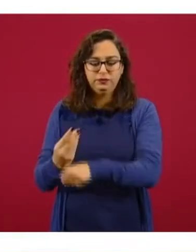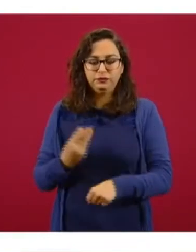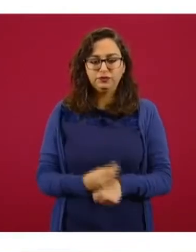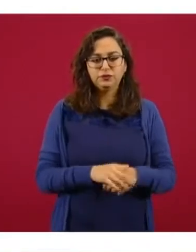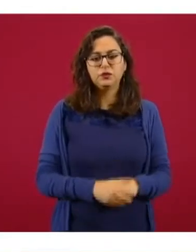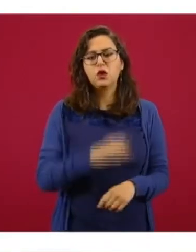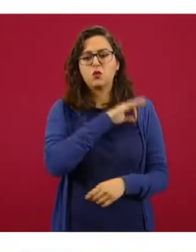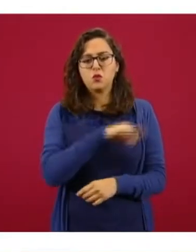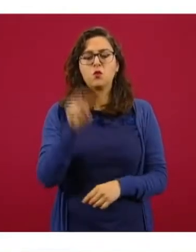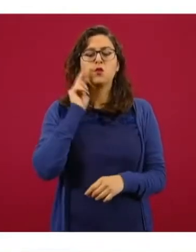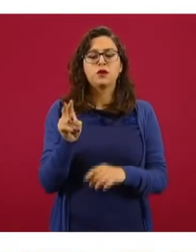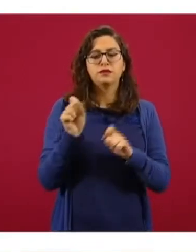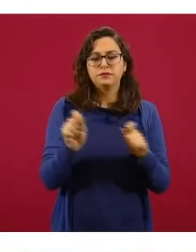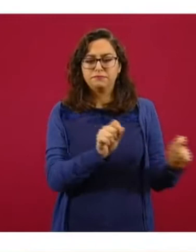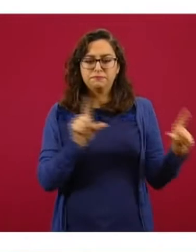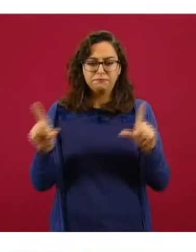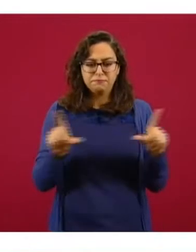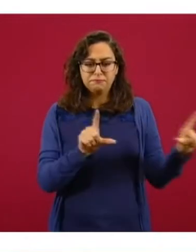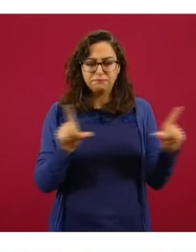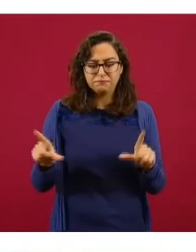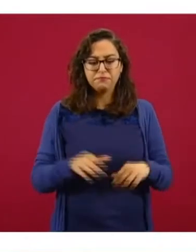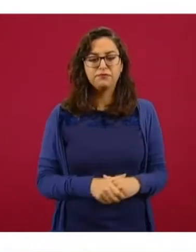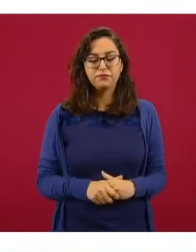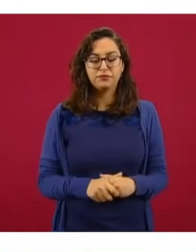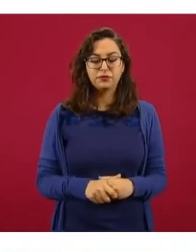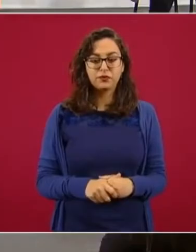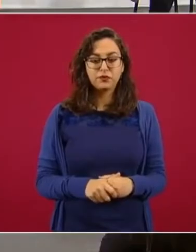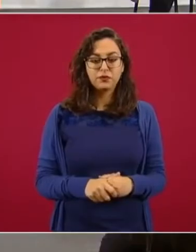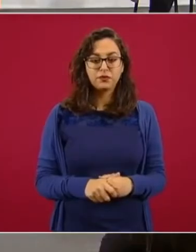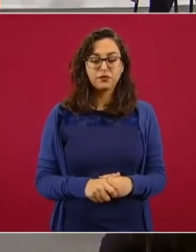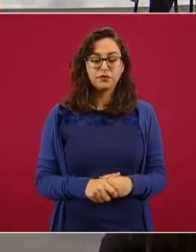de diapositivas conceptos. En la atención primaria de la